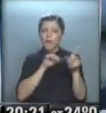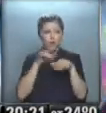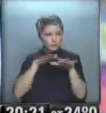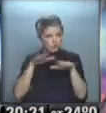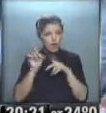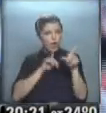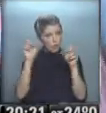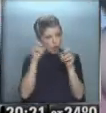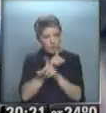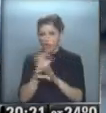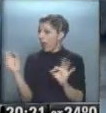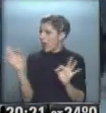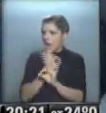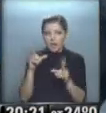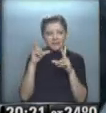algún tipo de inconveniente?